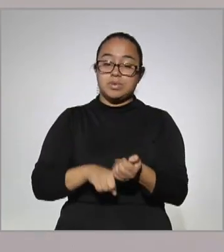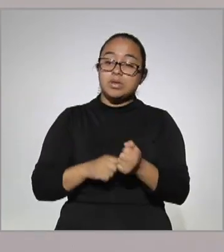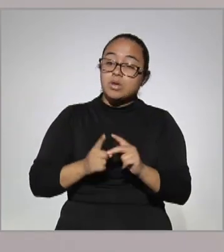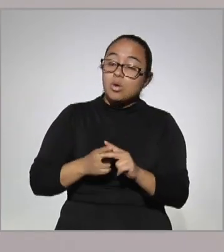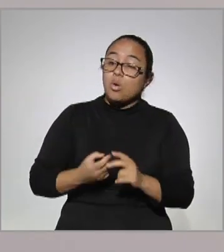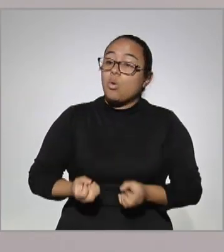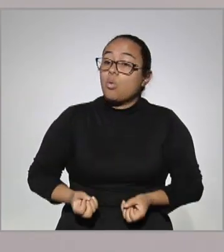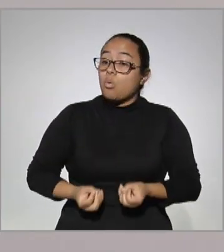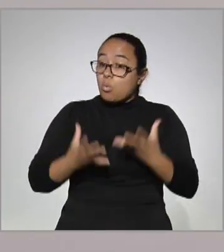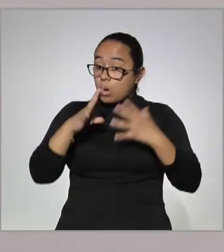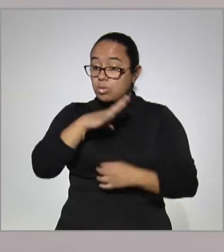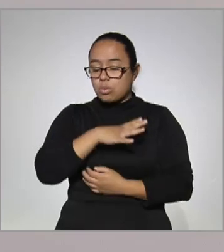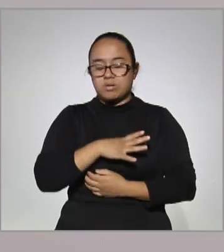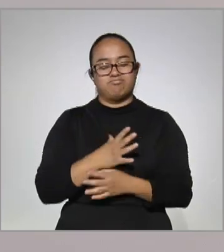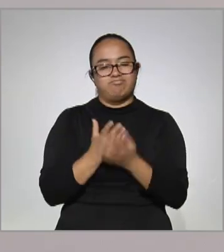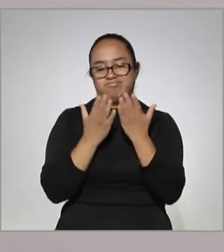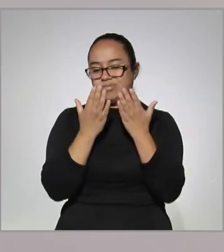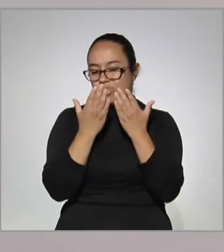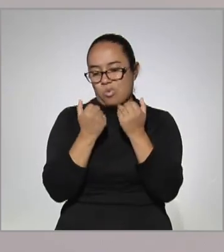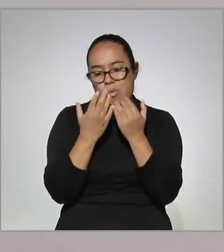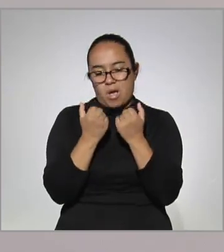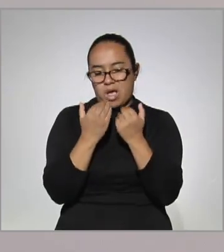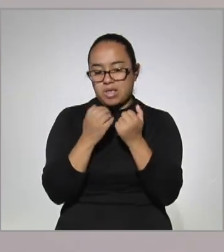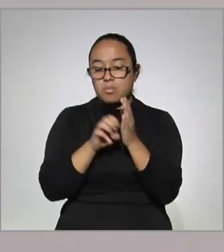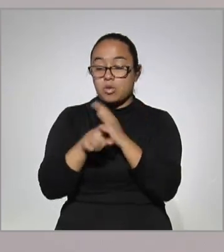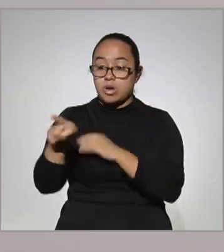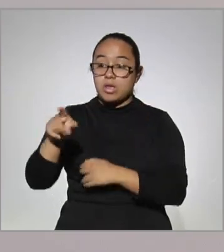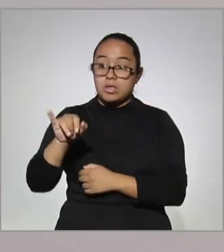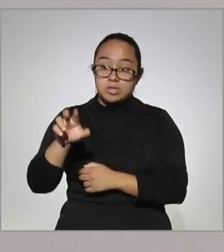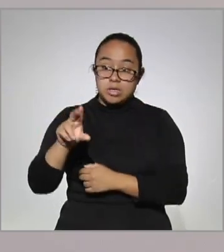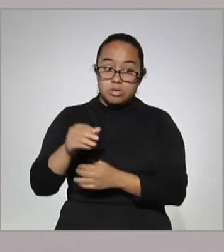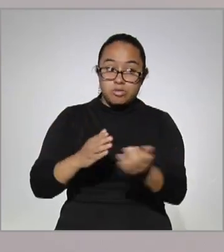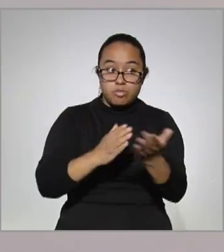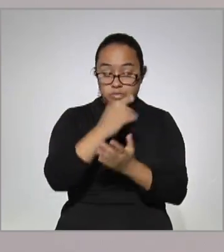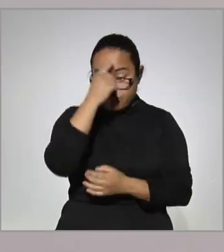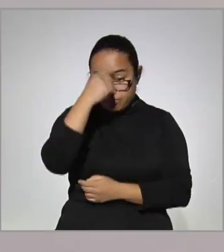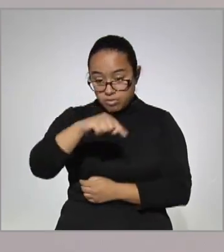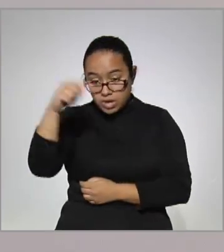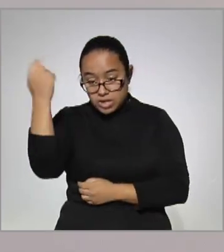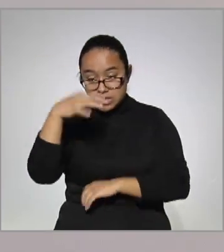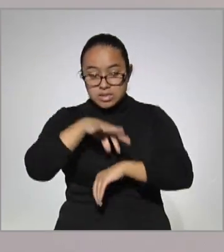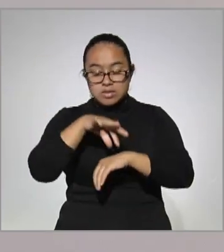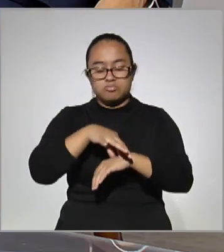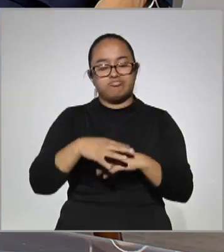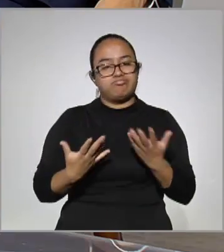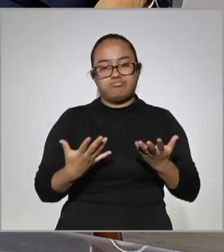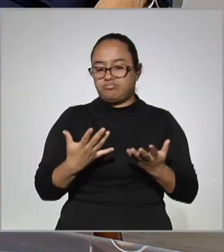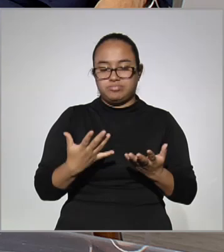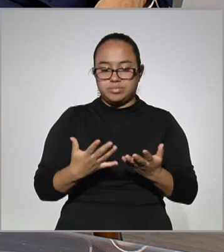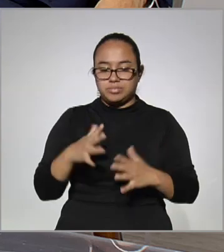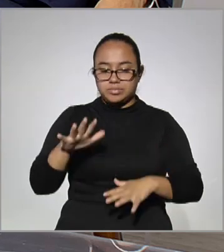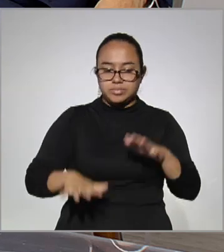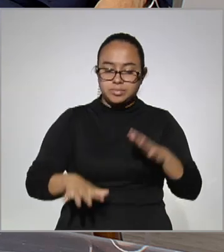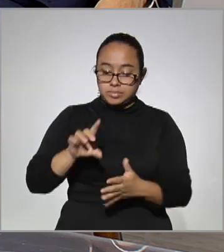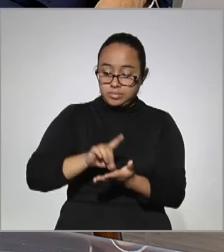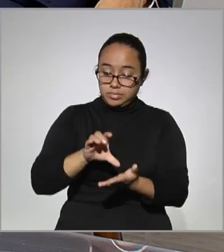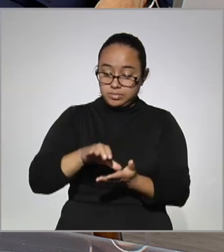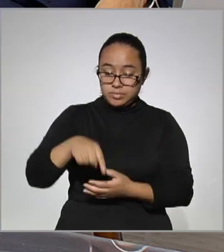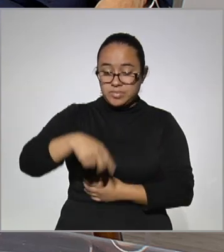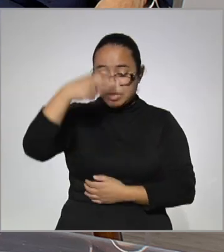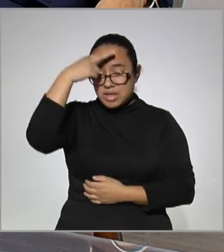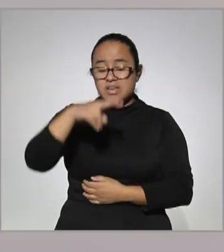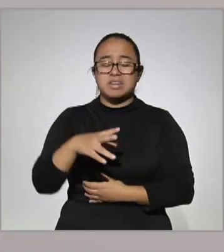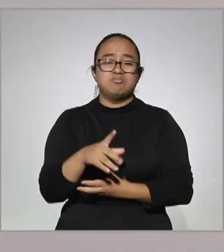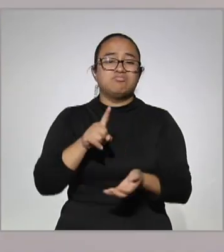estadísticas, no hay estadísticas en relación a el acceso que tienen, la facilidad de acceso que hay. La parte de discapacidades en México estamos muy